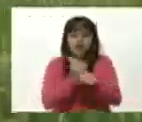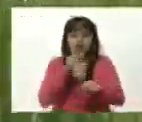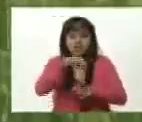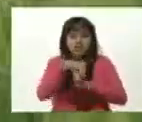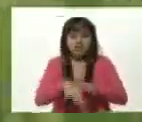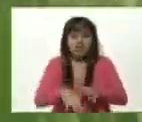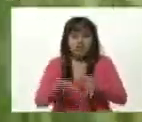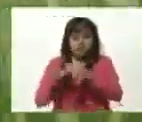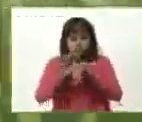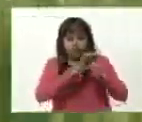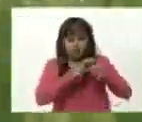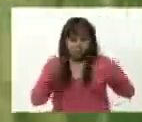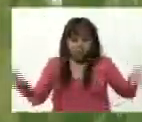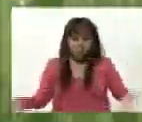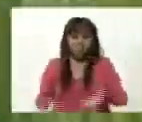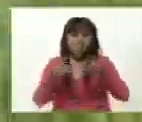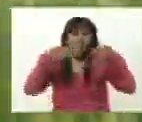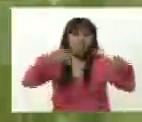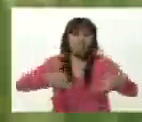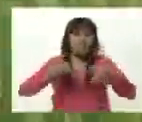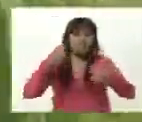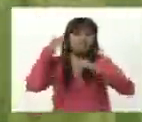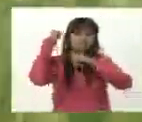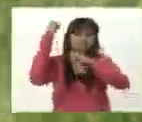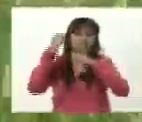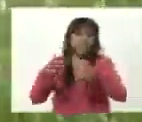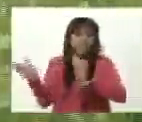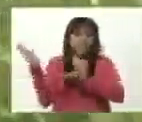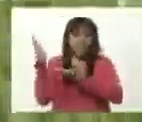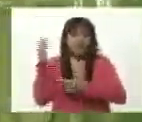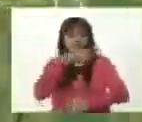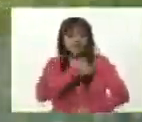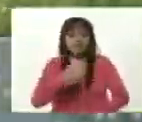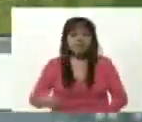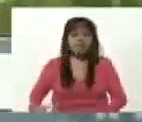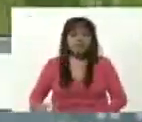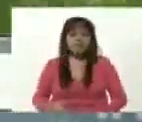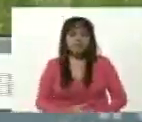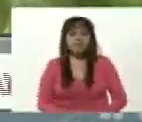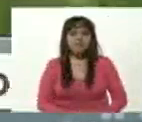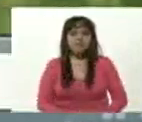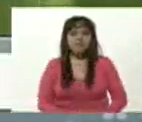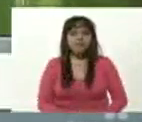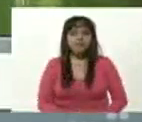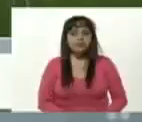unidad vamos nosotros siempre en victoria. Adelante, presidente.